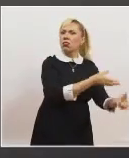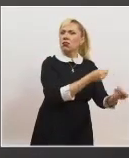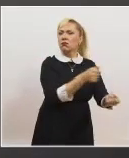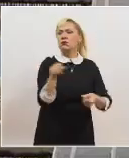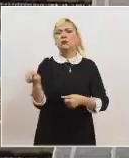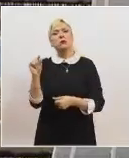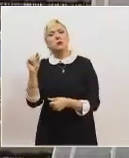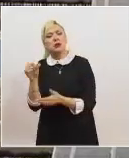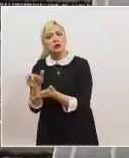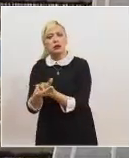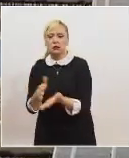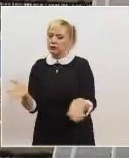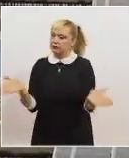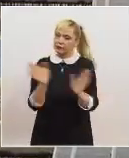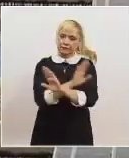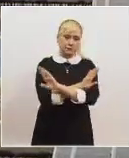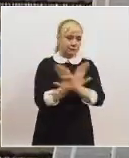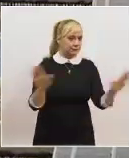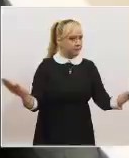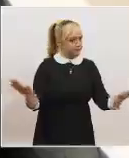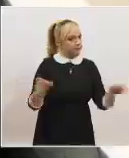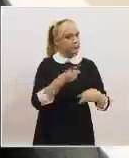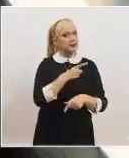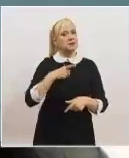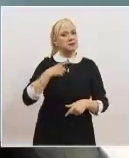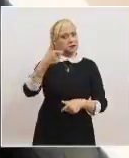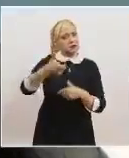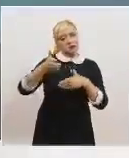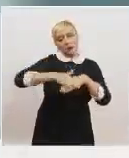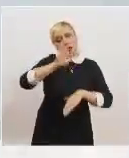consideradas de clasificación alta.